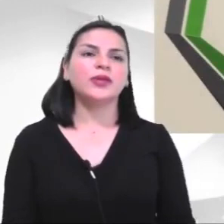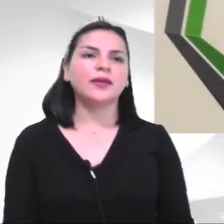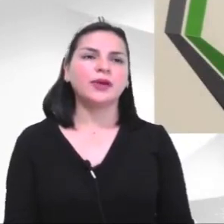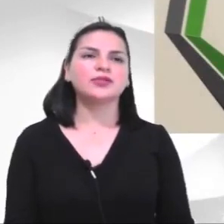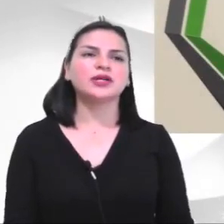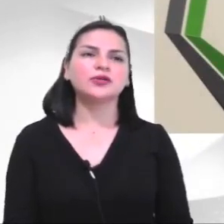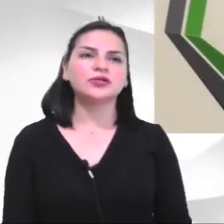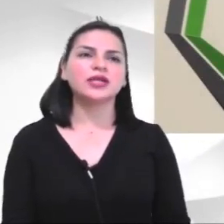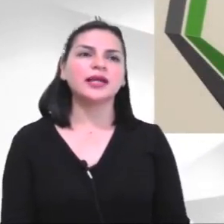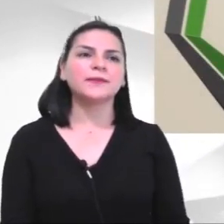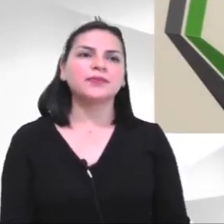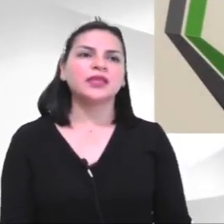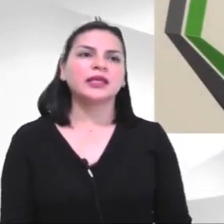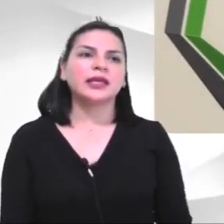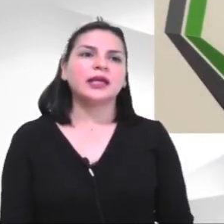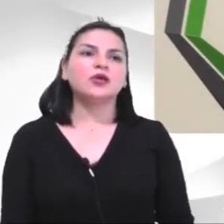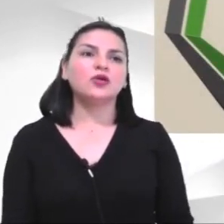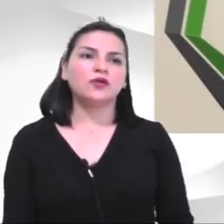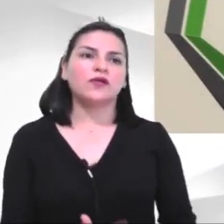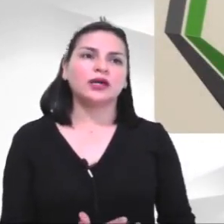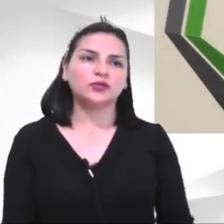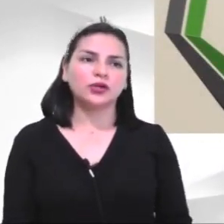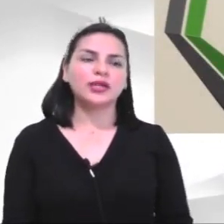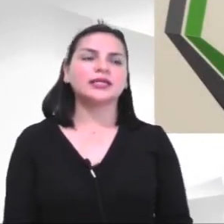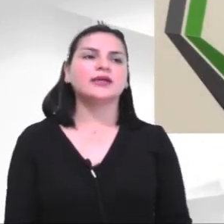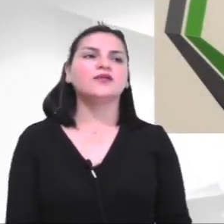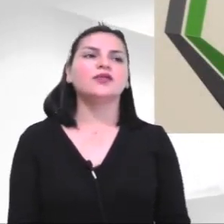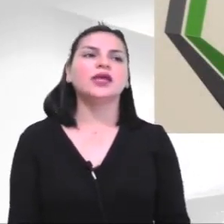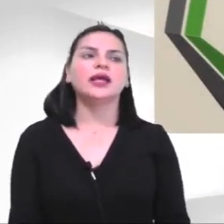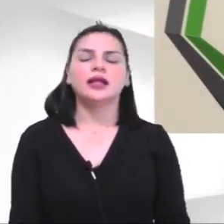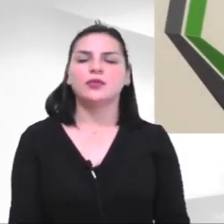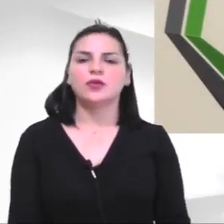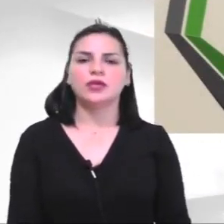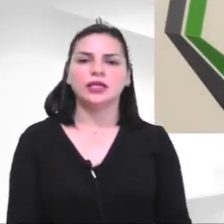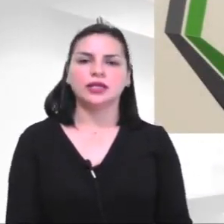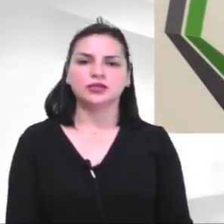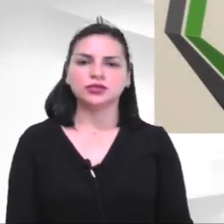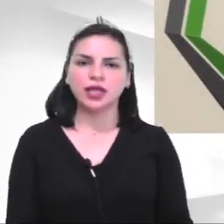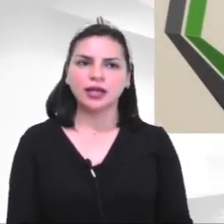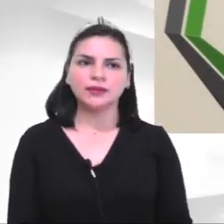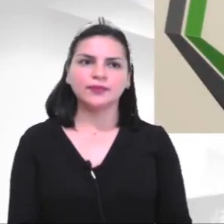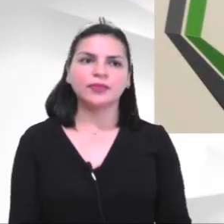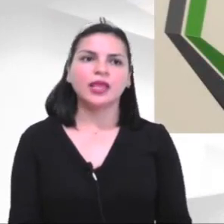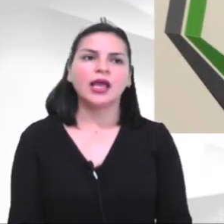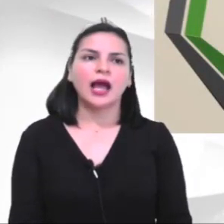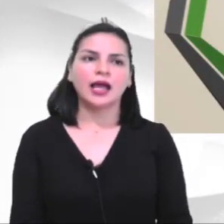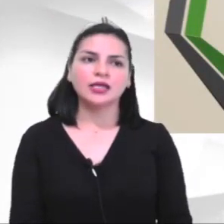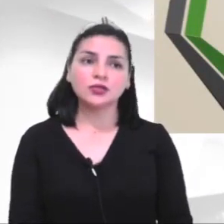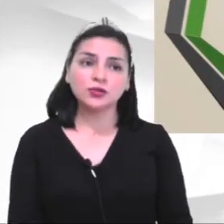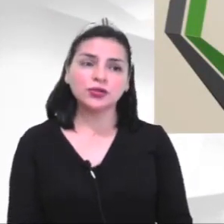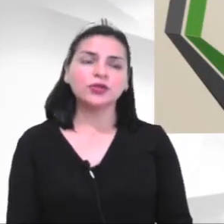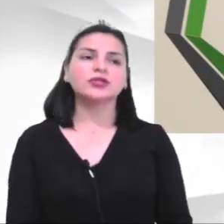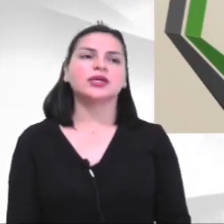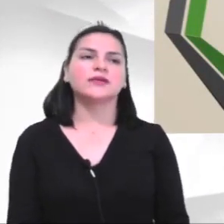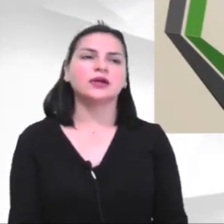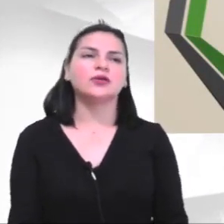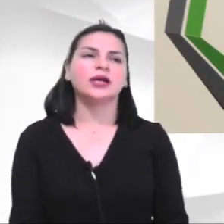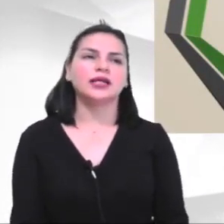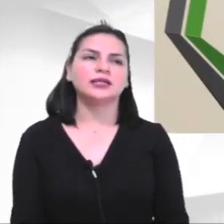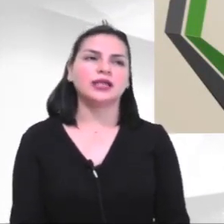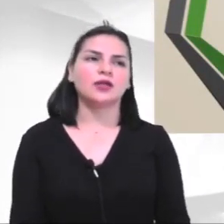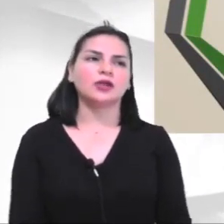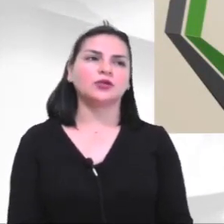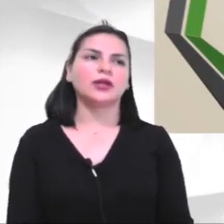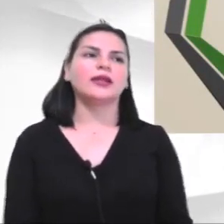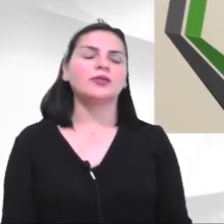Muy bien, vamos a conocer los factores que influyen en la movilidad social. Hay estudios que evalúan